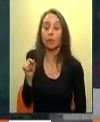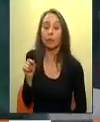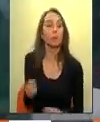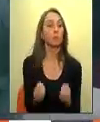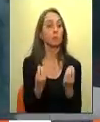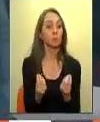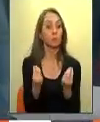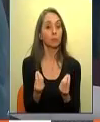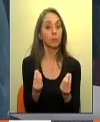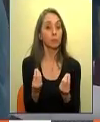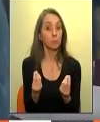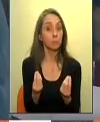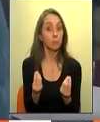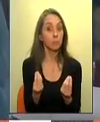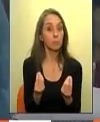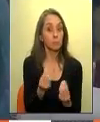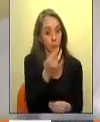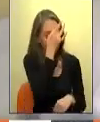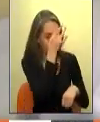excelente